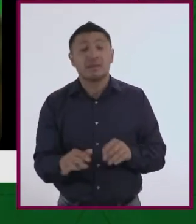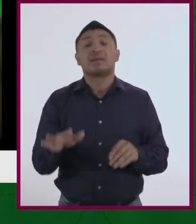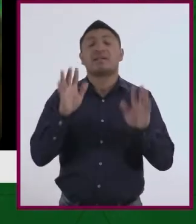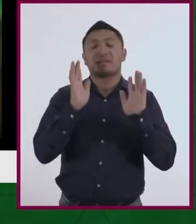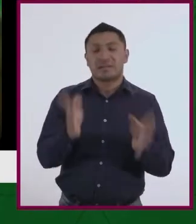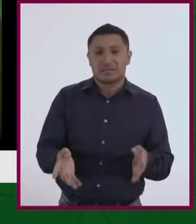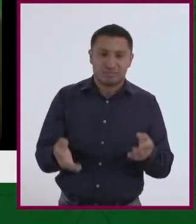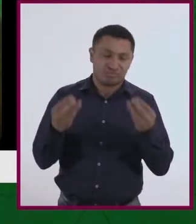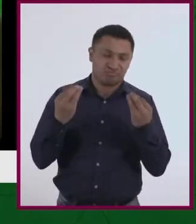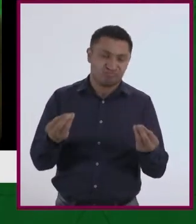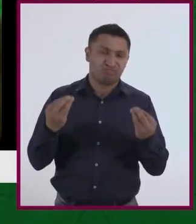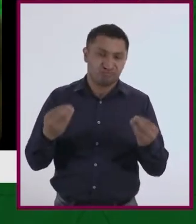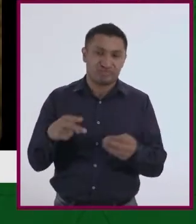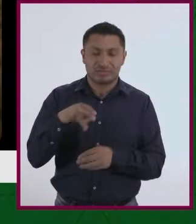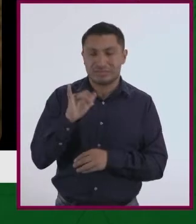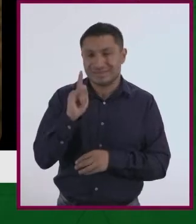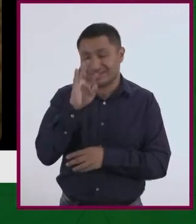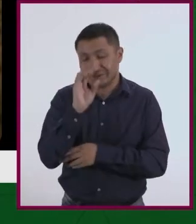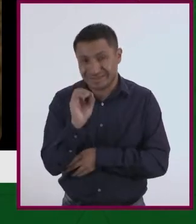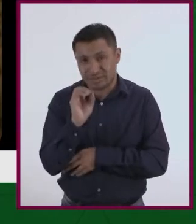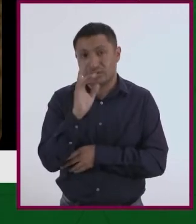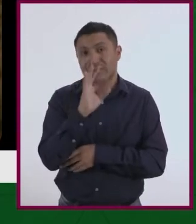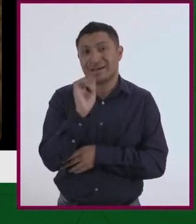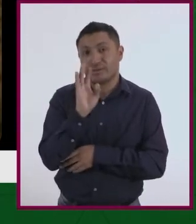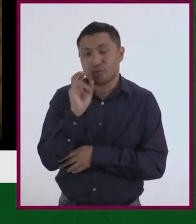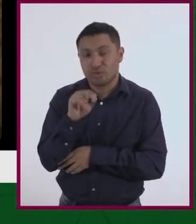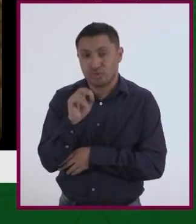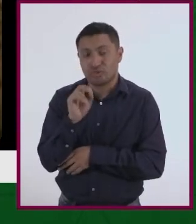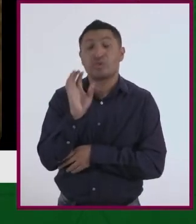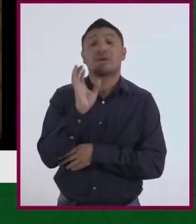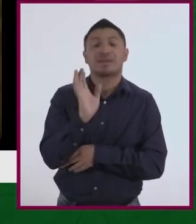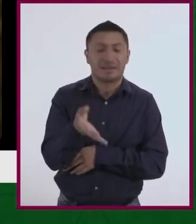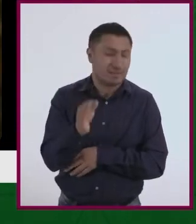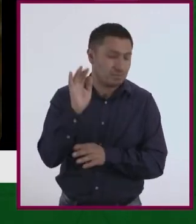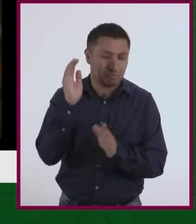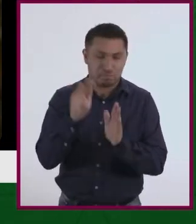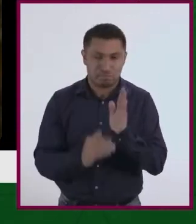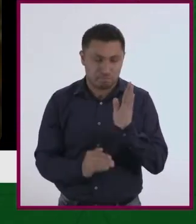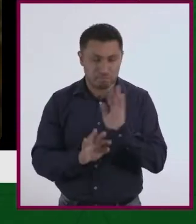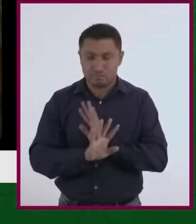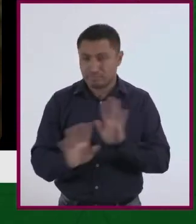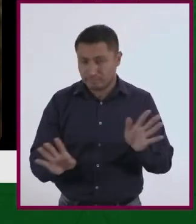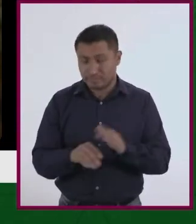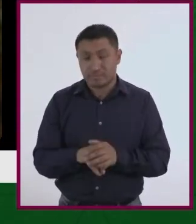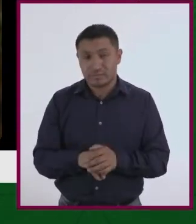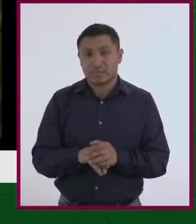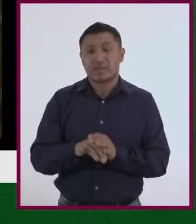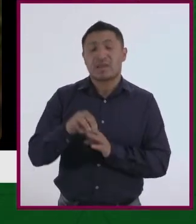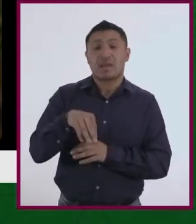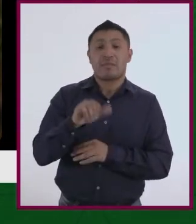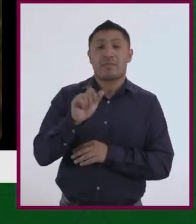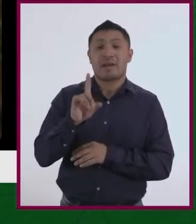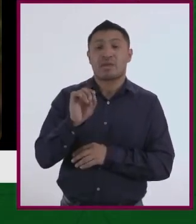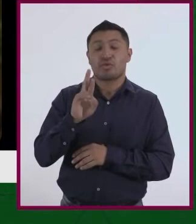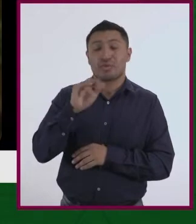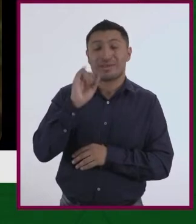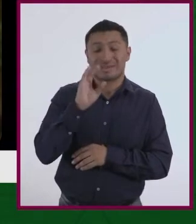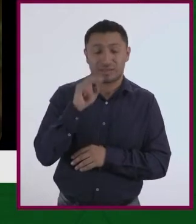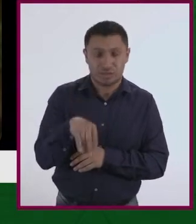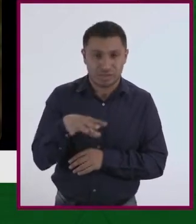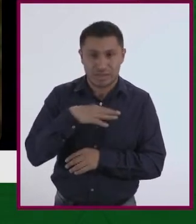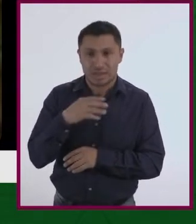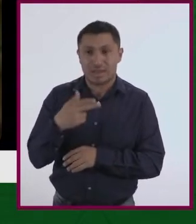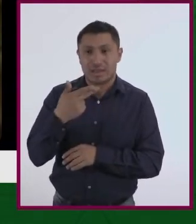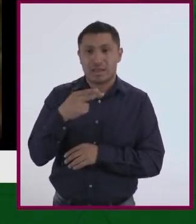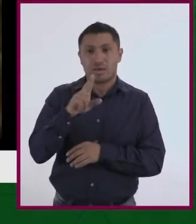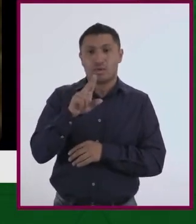están agotadas las fuentes de nitrógeno y carbono por las bacterias y hongos. En la fase de maduración, se estabiliza